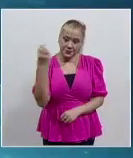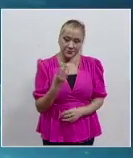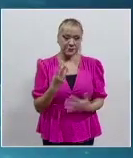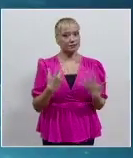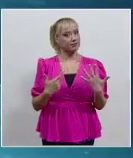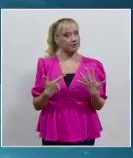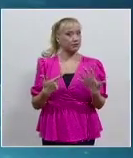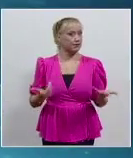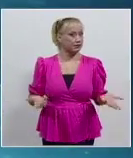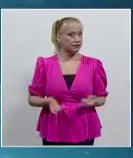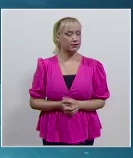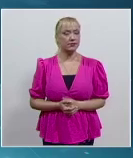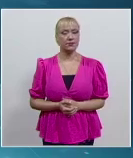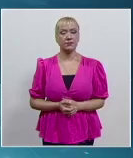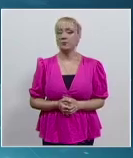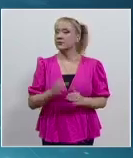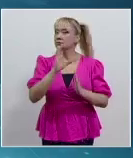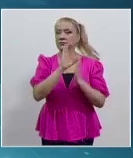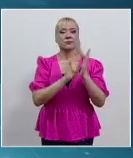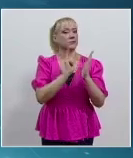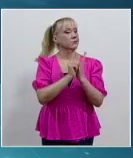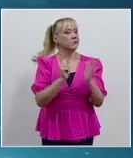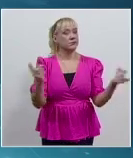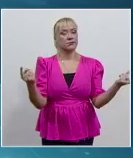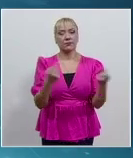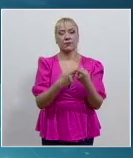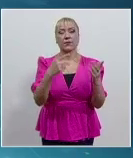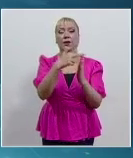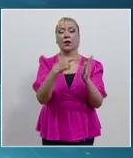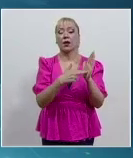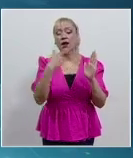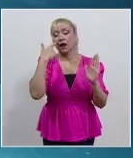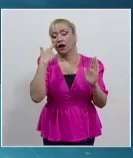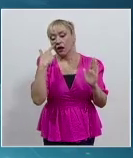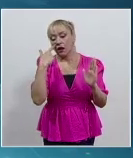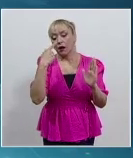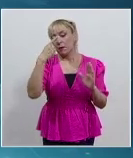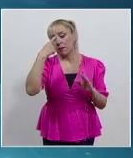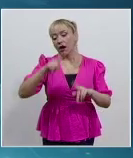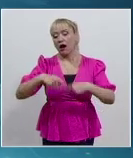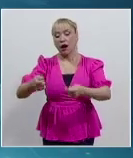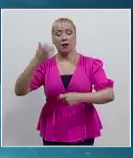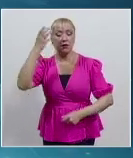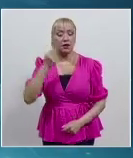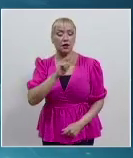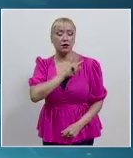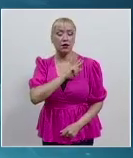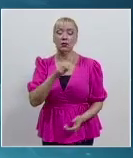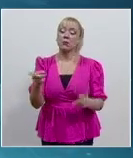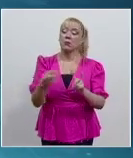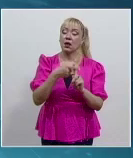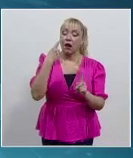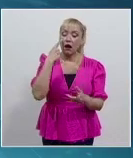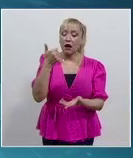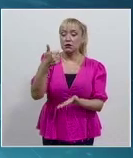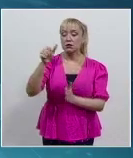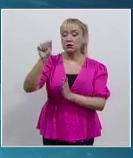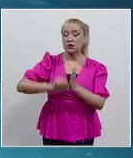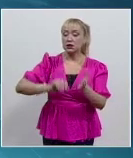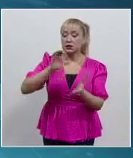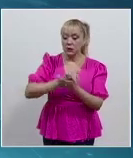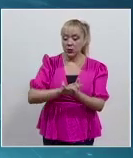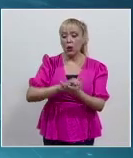Son inconstitucionales los requisitos que condicionan el acceso a una pensión por viudez a tener 6 meses de casado o tener